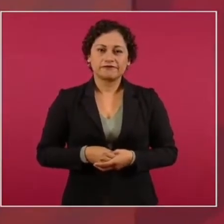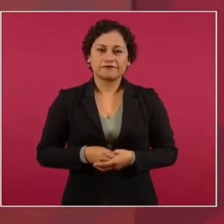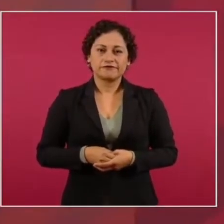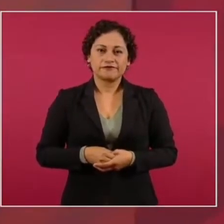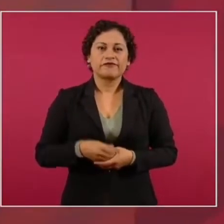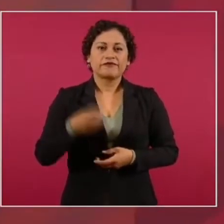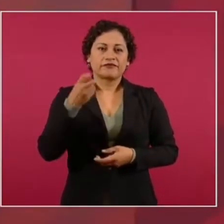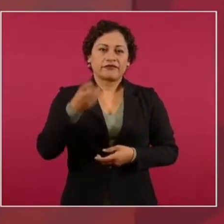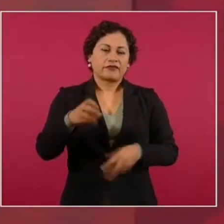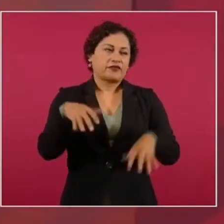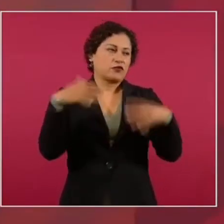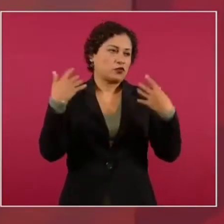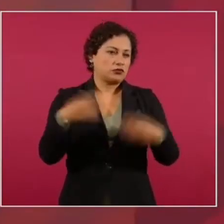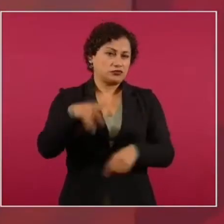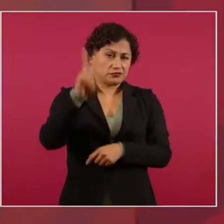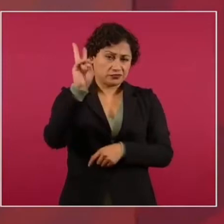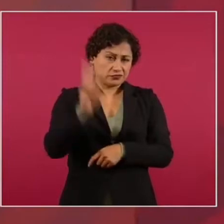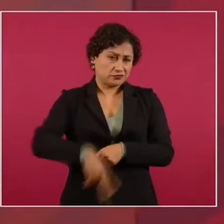un atraco.